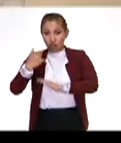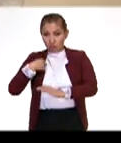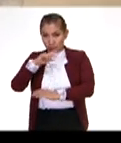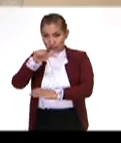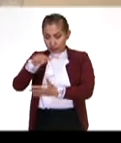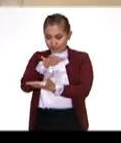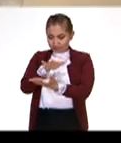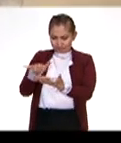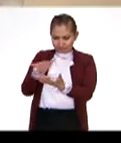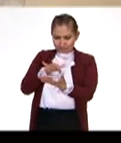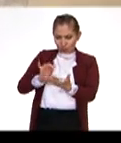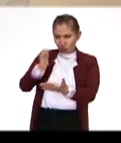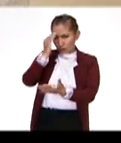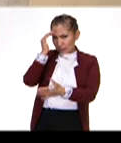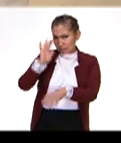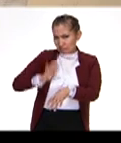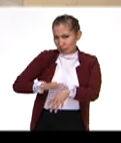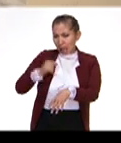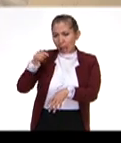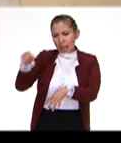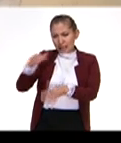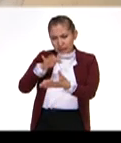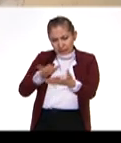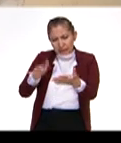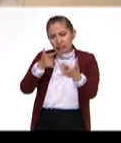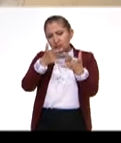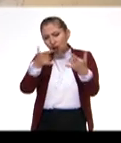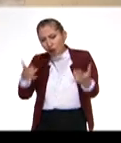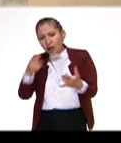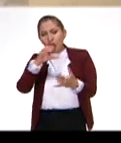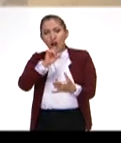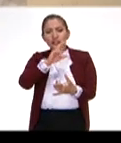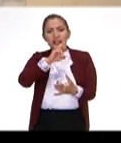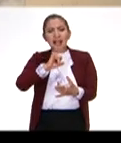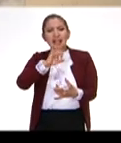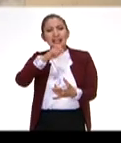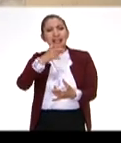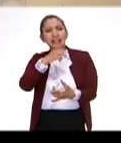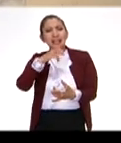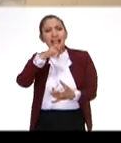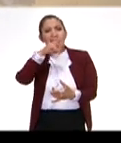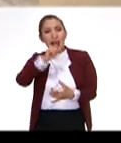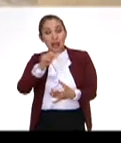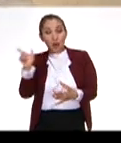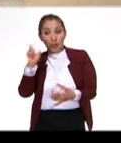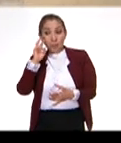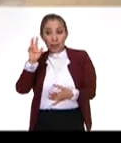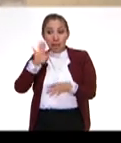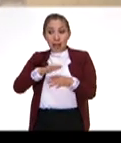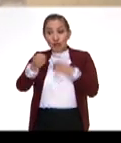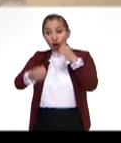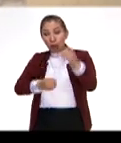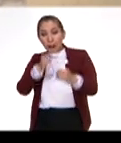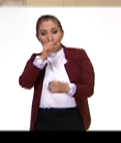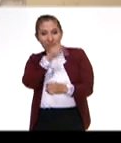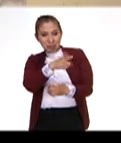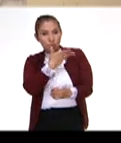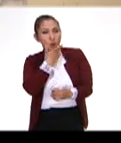lector, ya cuando conocí más textos de Oscar Riera, y cuando vi más puestas en escena